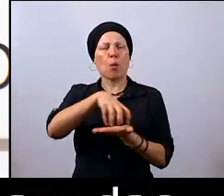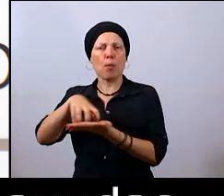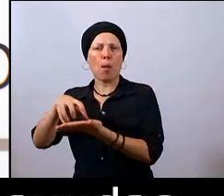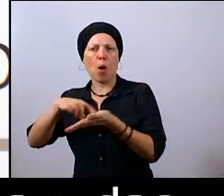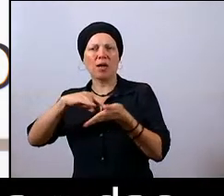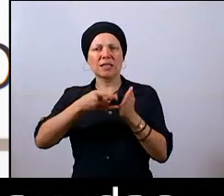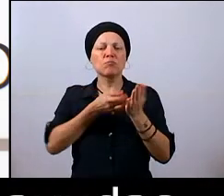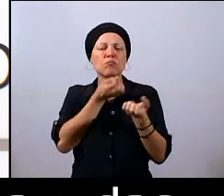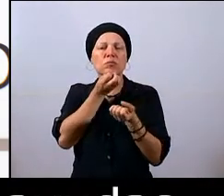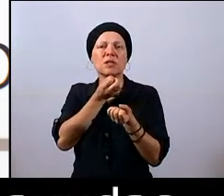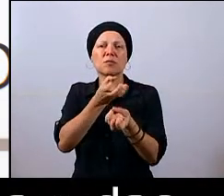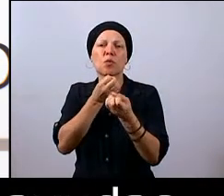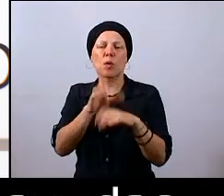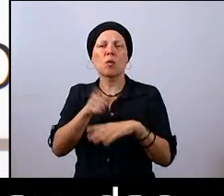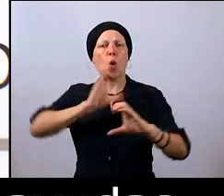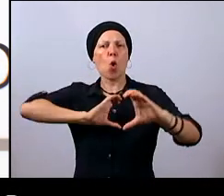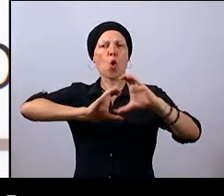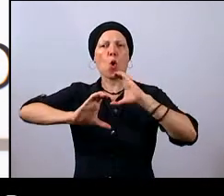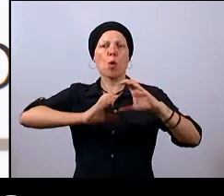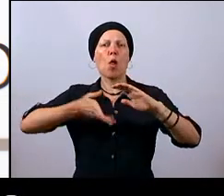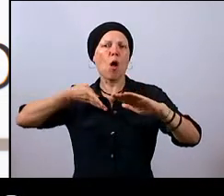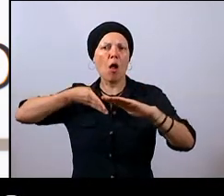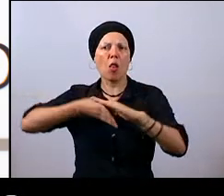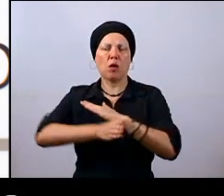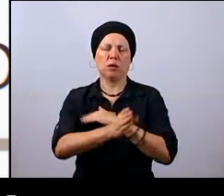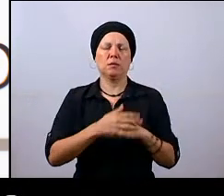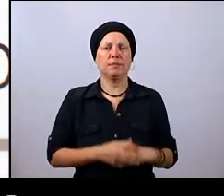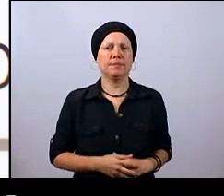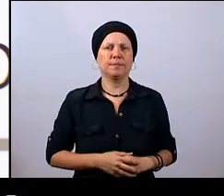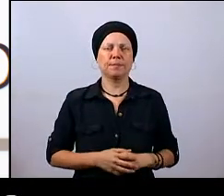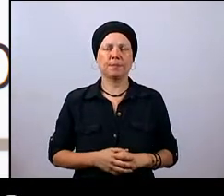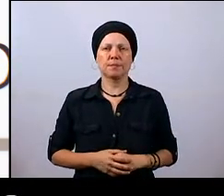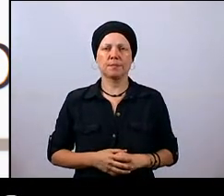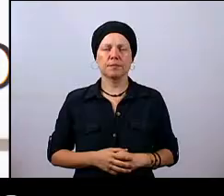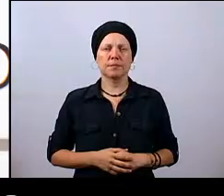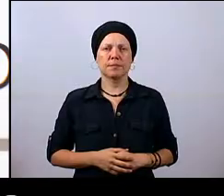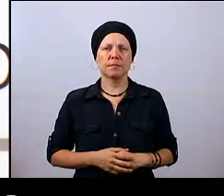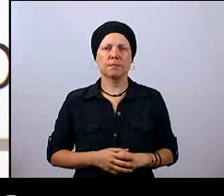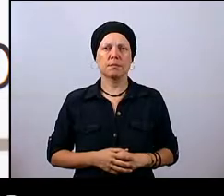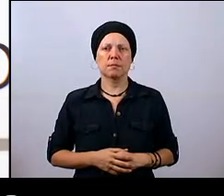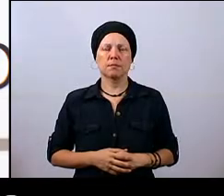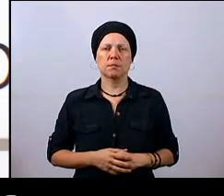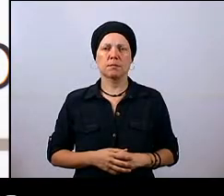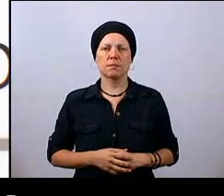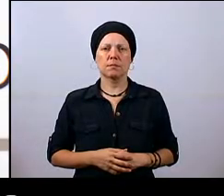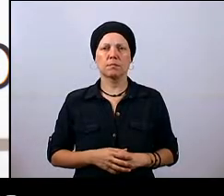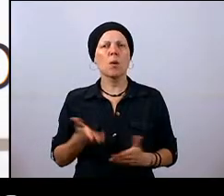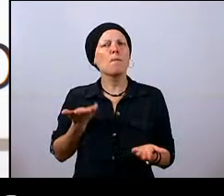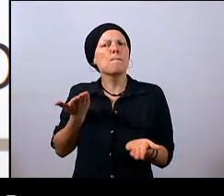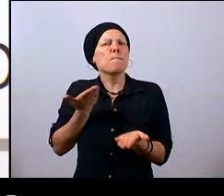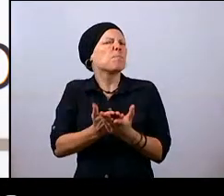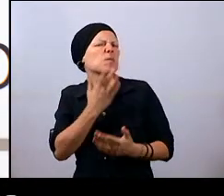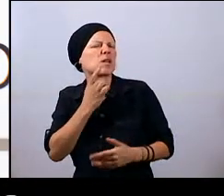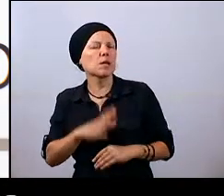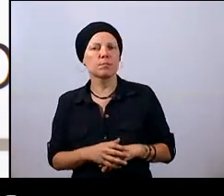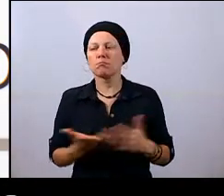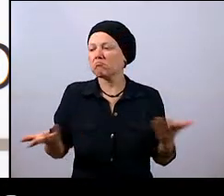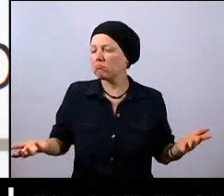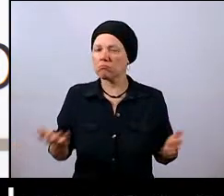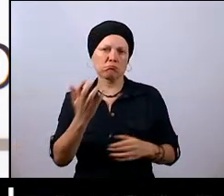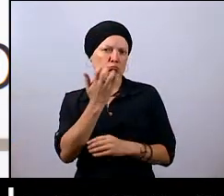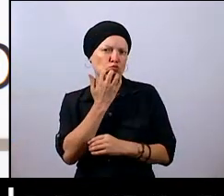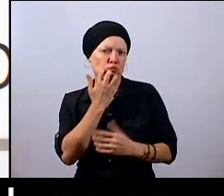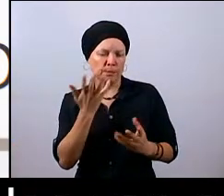sistemas de información y comunicación que sean accesibles. ¿Y quiénes las van a poder solicitar? Pues las van a